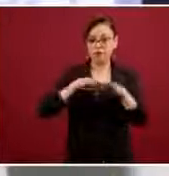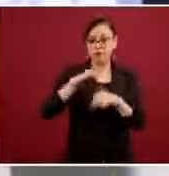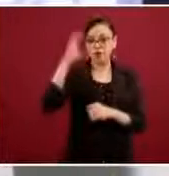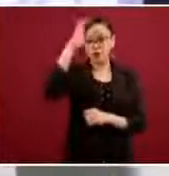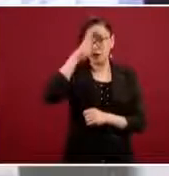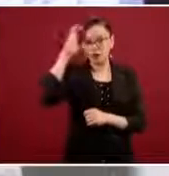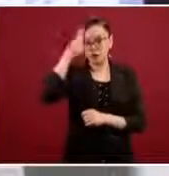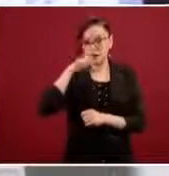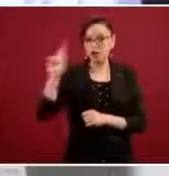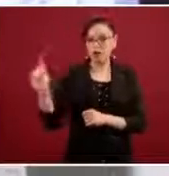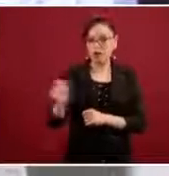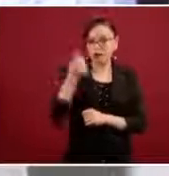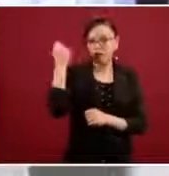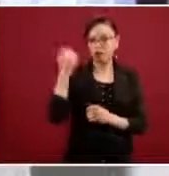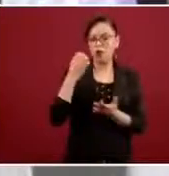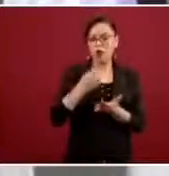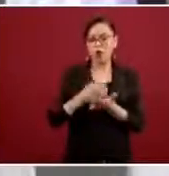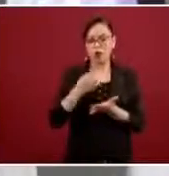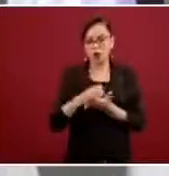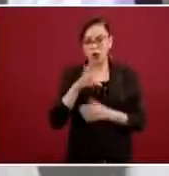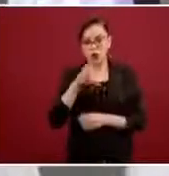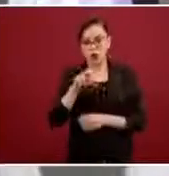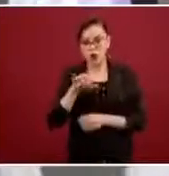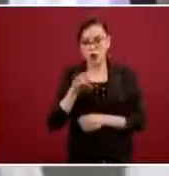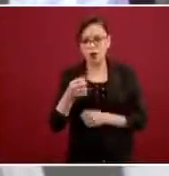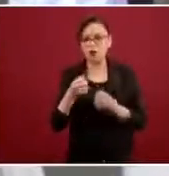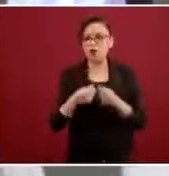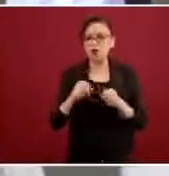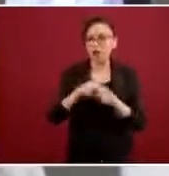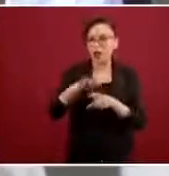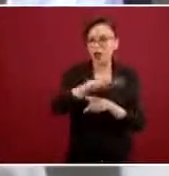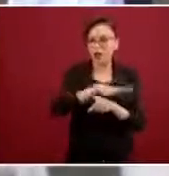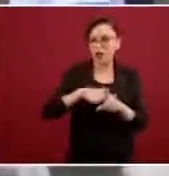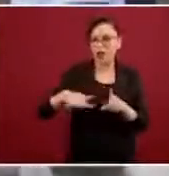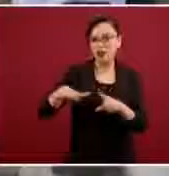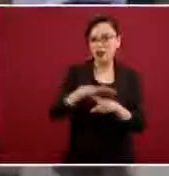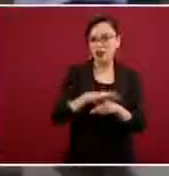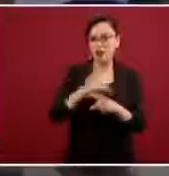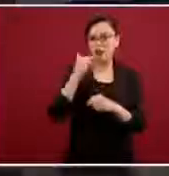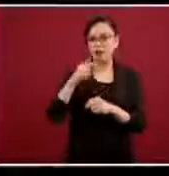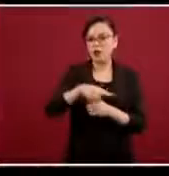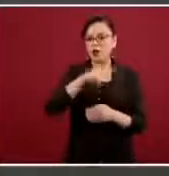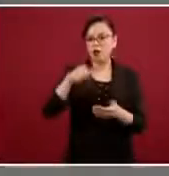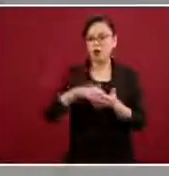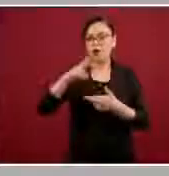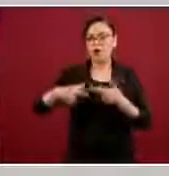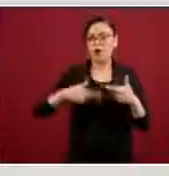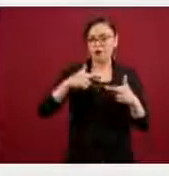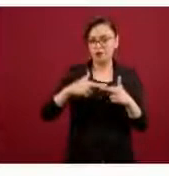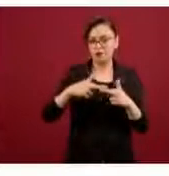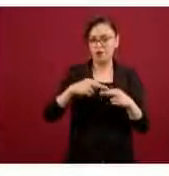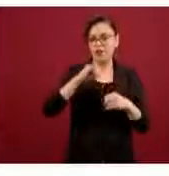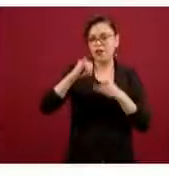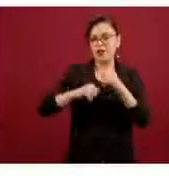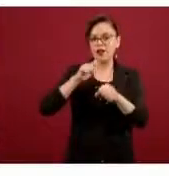tecnológico, económico y social a nivel regional, nacional e internacional.